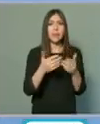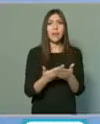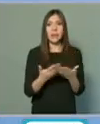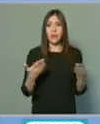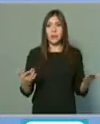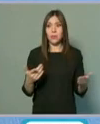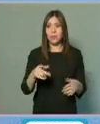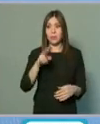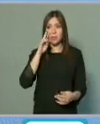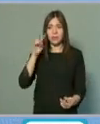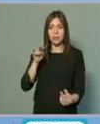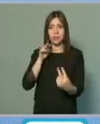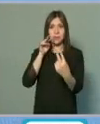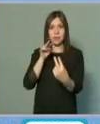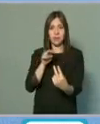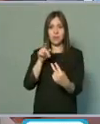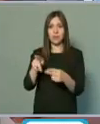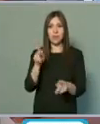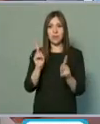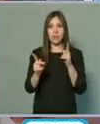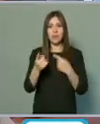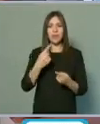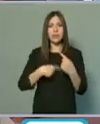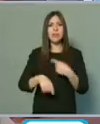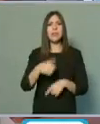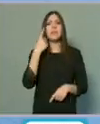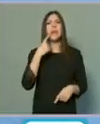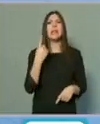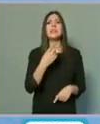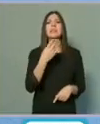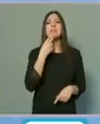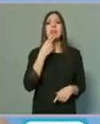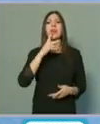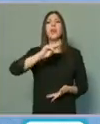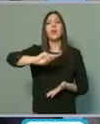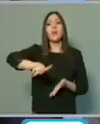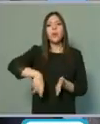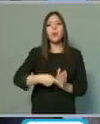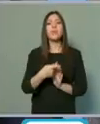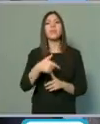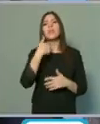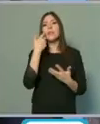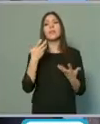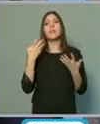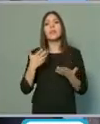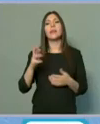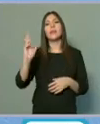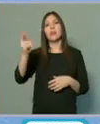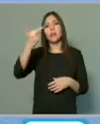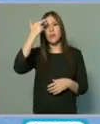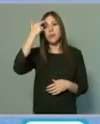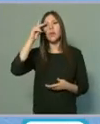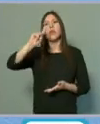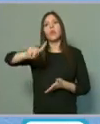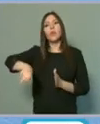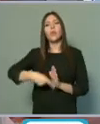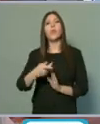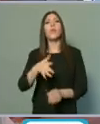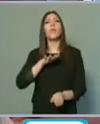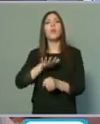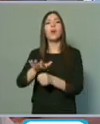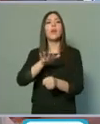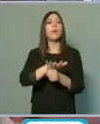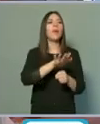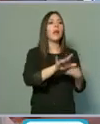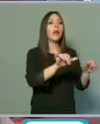Ahora que te veo y que platicamos de esto, ¿de qué me sirve entonces volverme a plantear y volver a recordar y volver a ver cuáles son